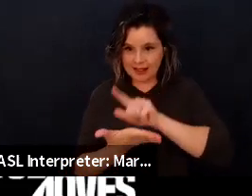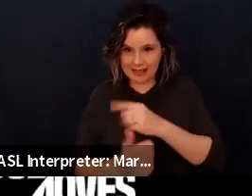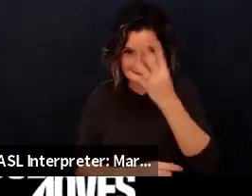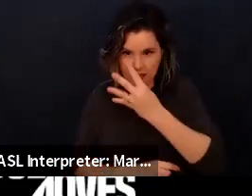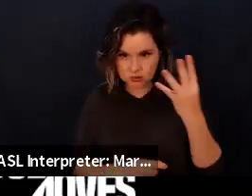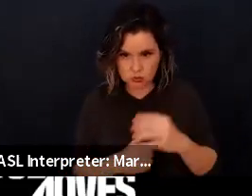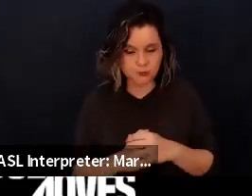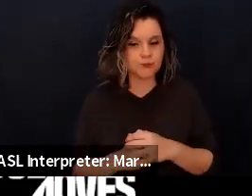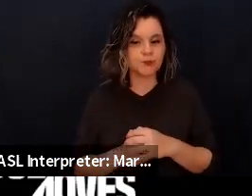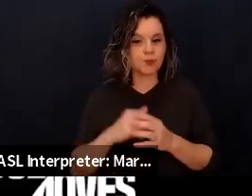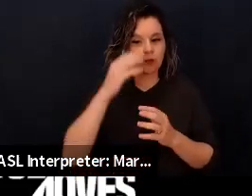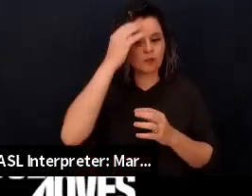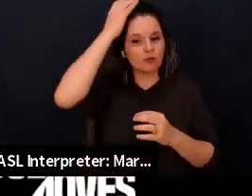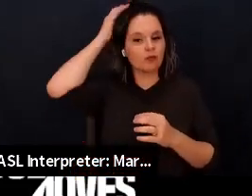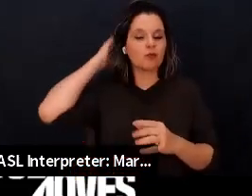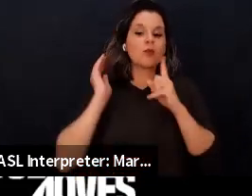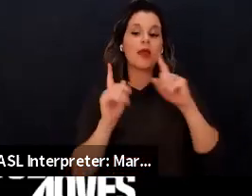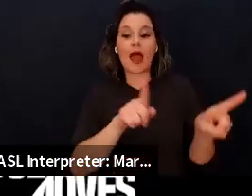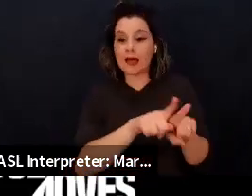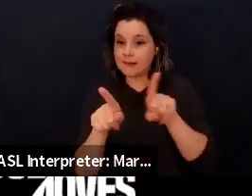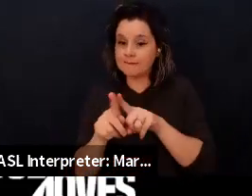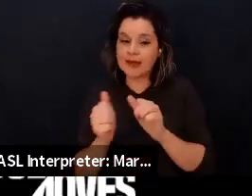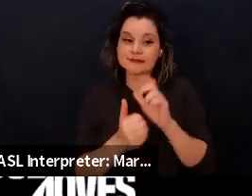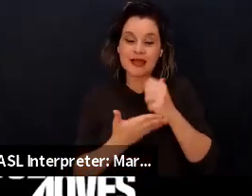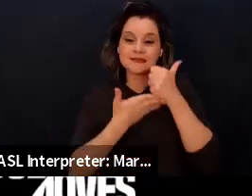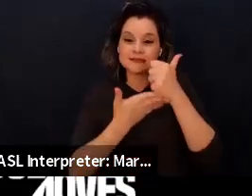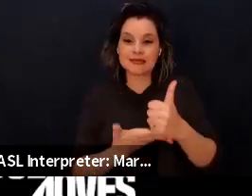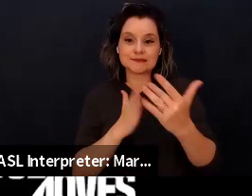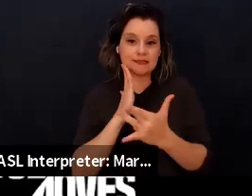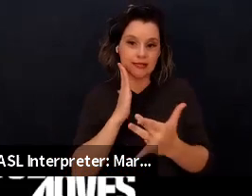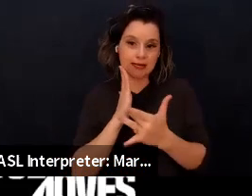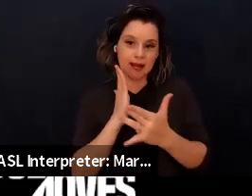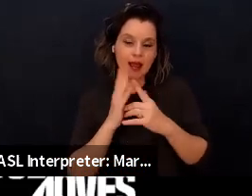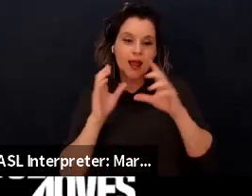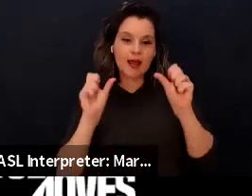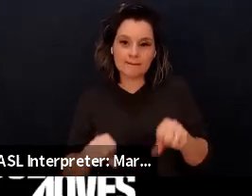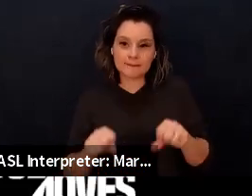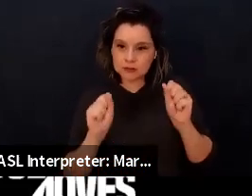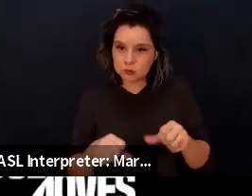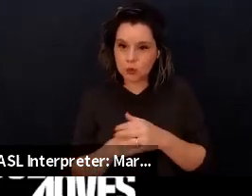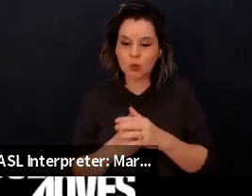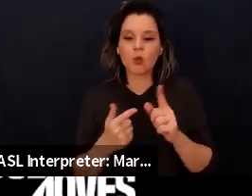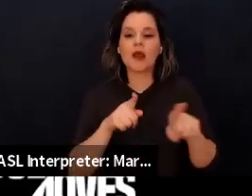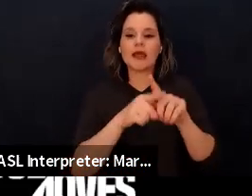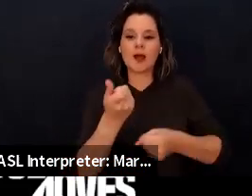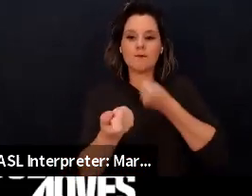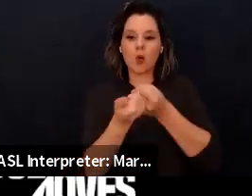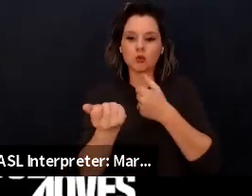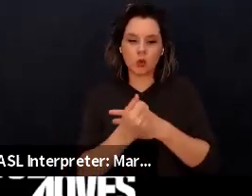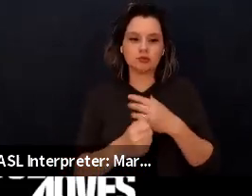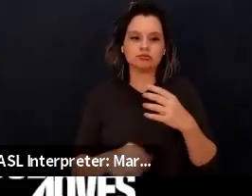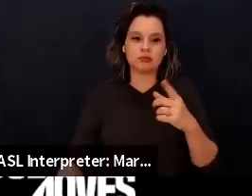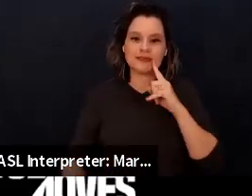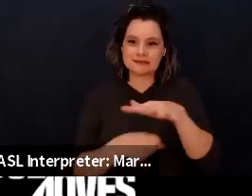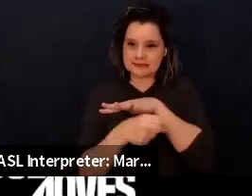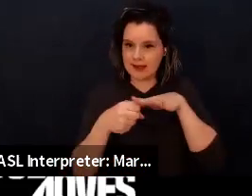inmigración. Además de asistencia técnica, capacitación y apoyo a las campañas en estas